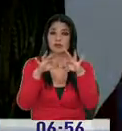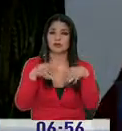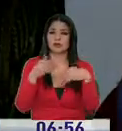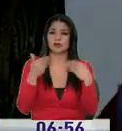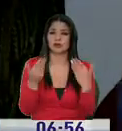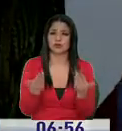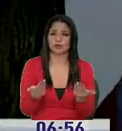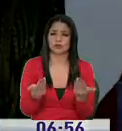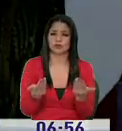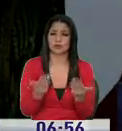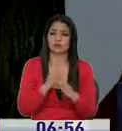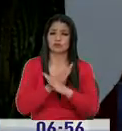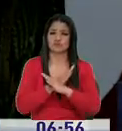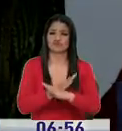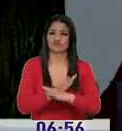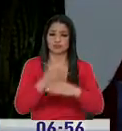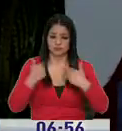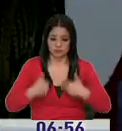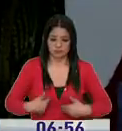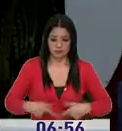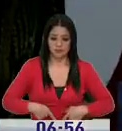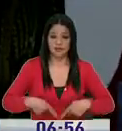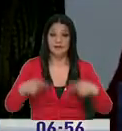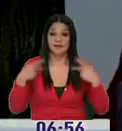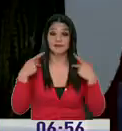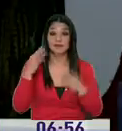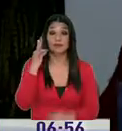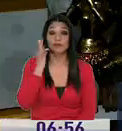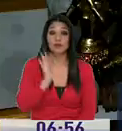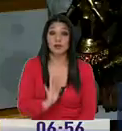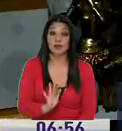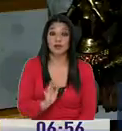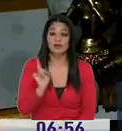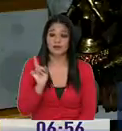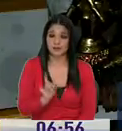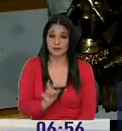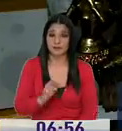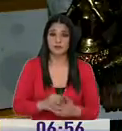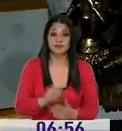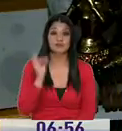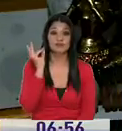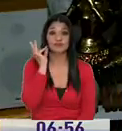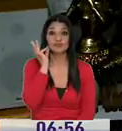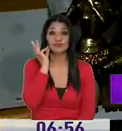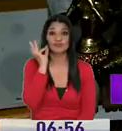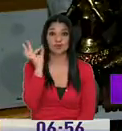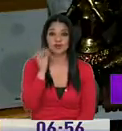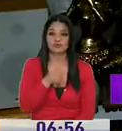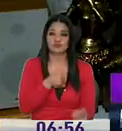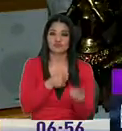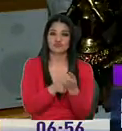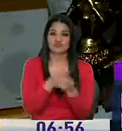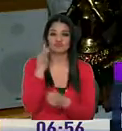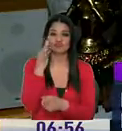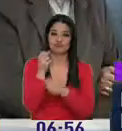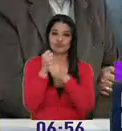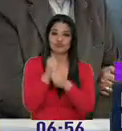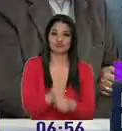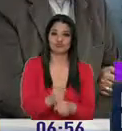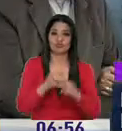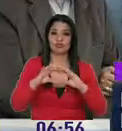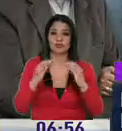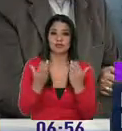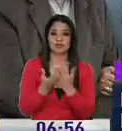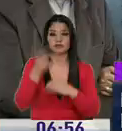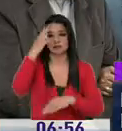defensa de la integridad y de la vida de las mujeres ella es la mujer feminista una de las fundadoras de la comisión nacional